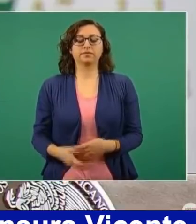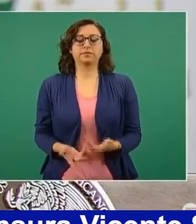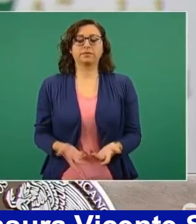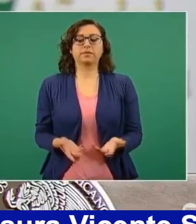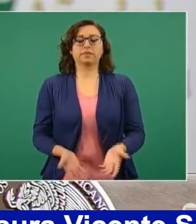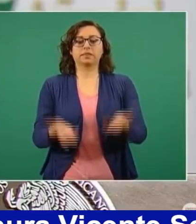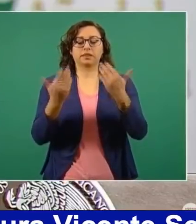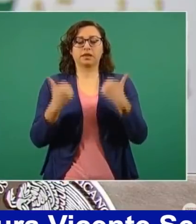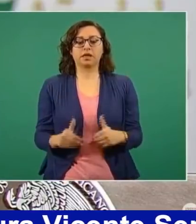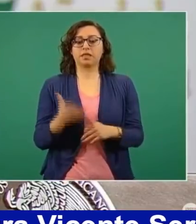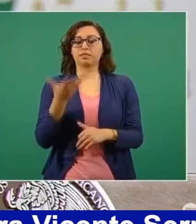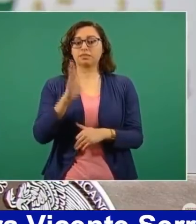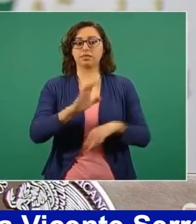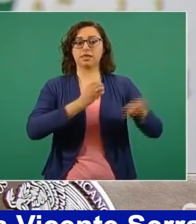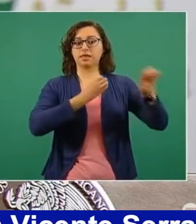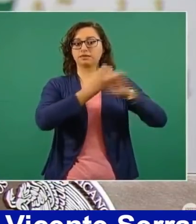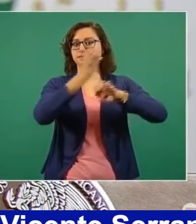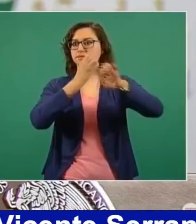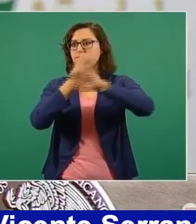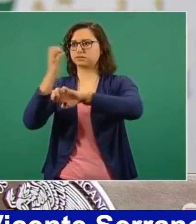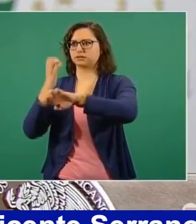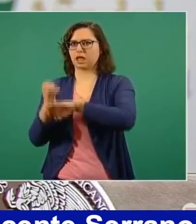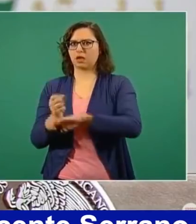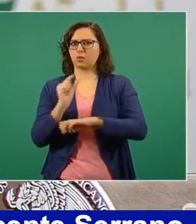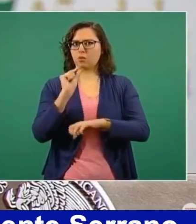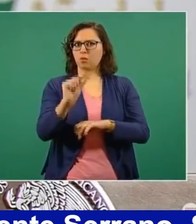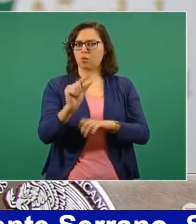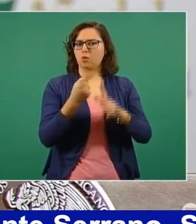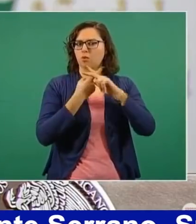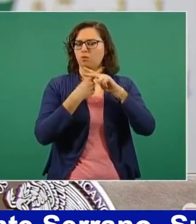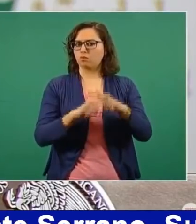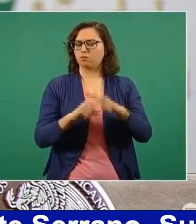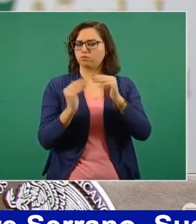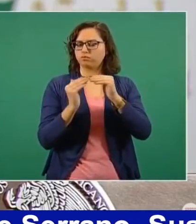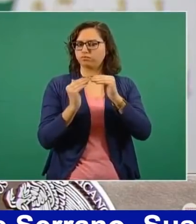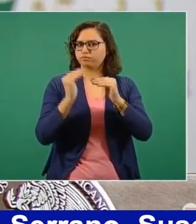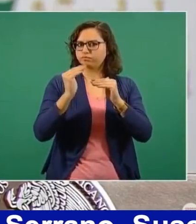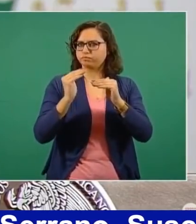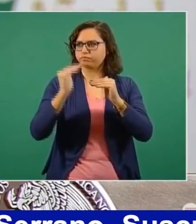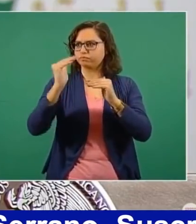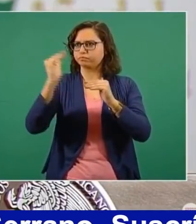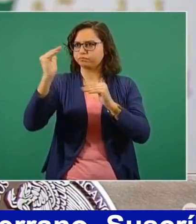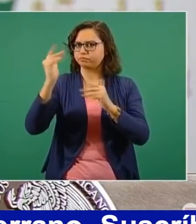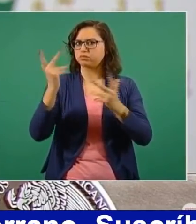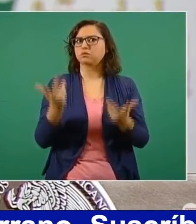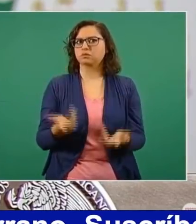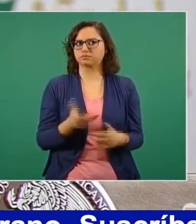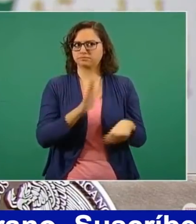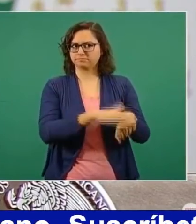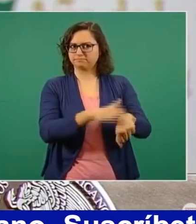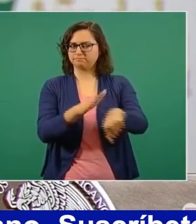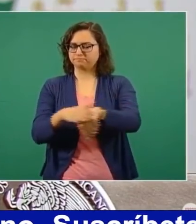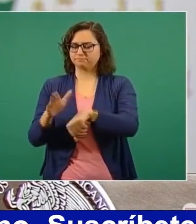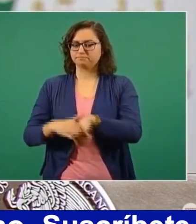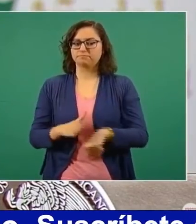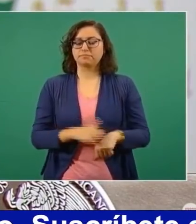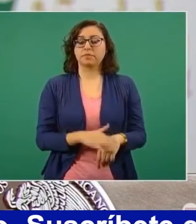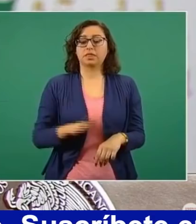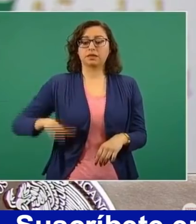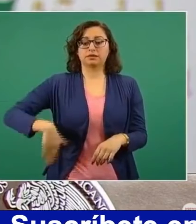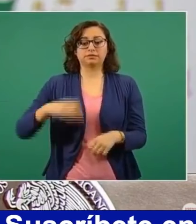panorámico de las 10 entidades federativas que tienen esta situación, y verán ustedes, como ya mencionó el secretario de